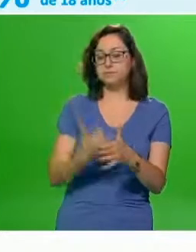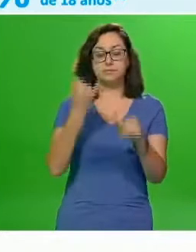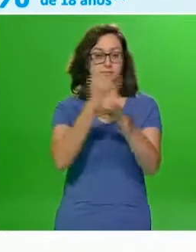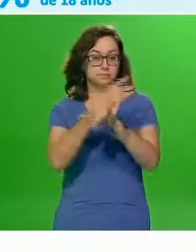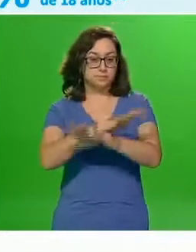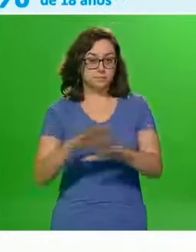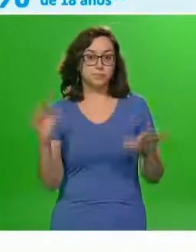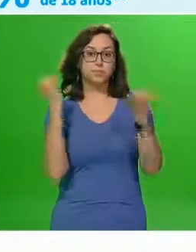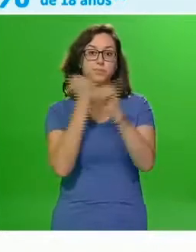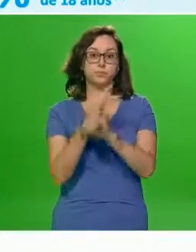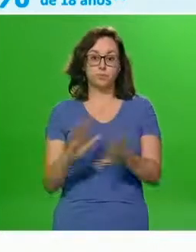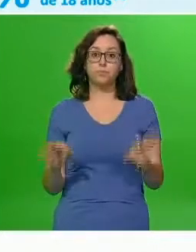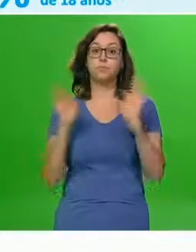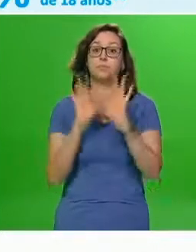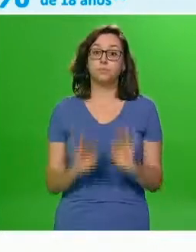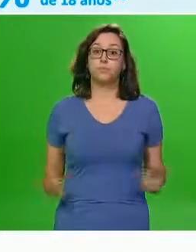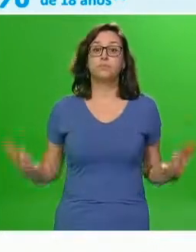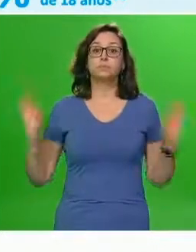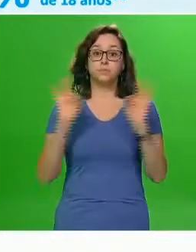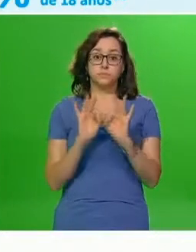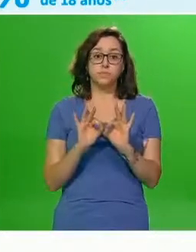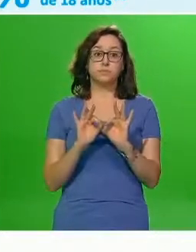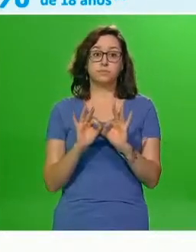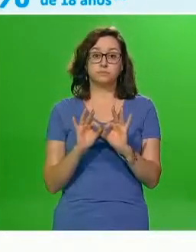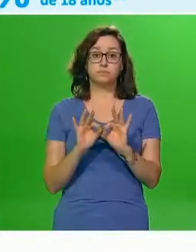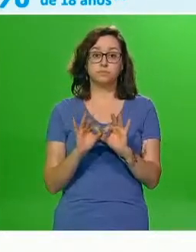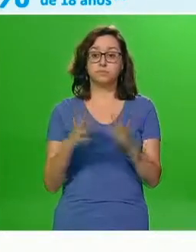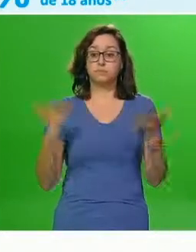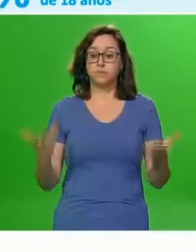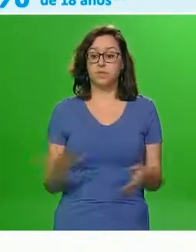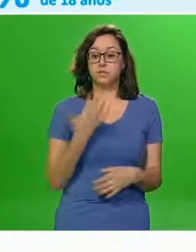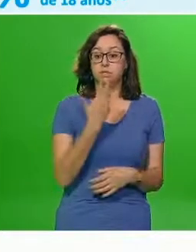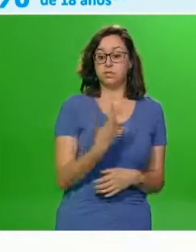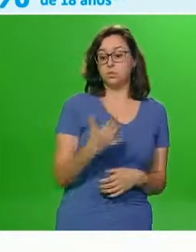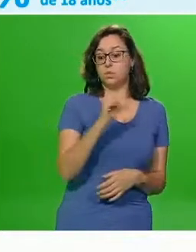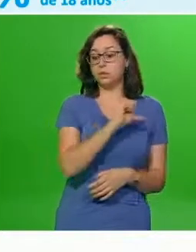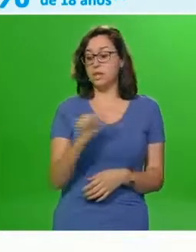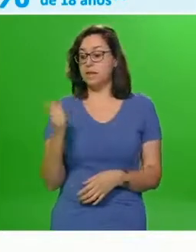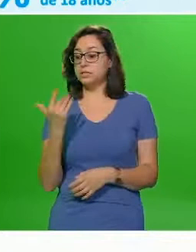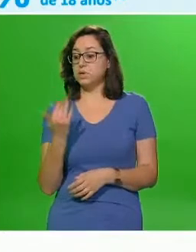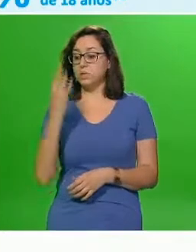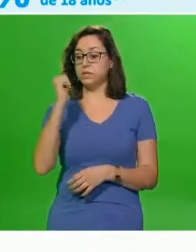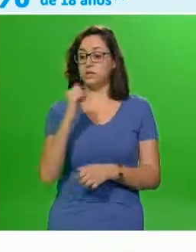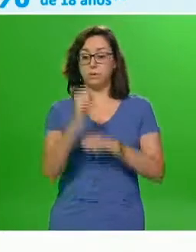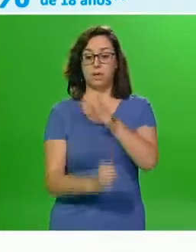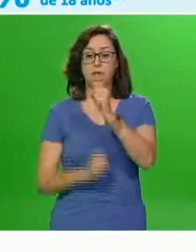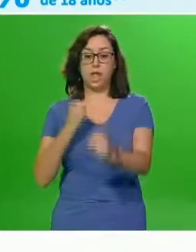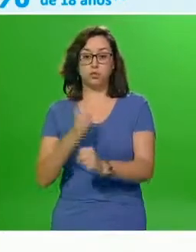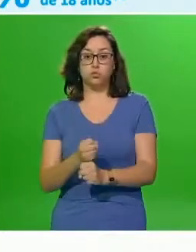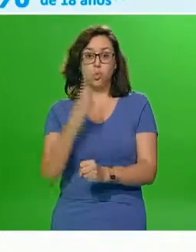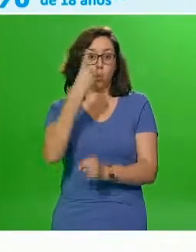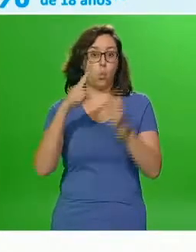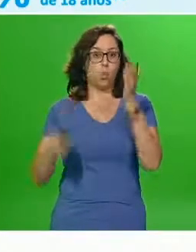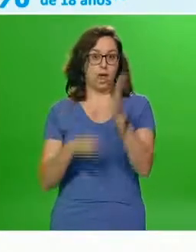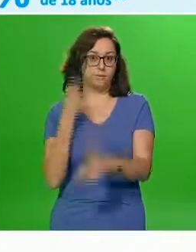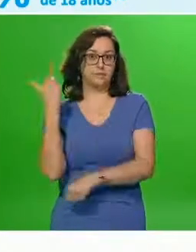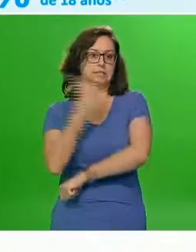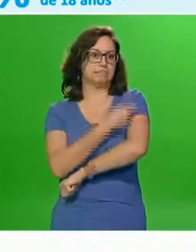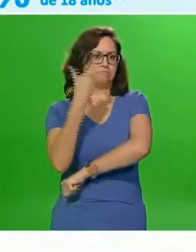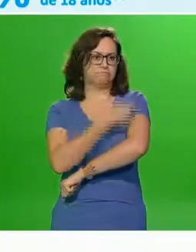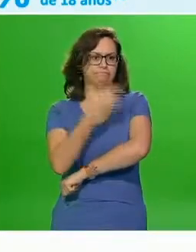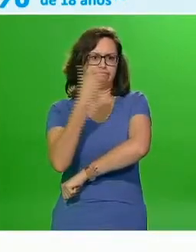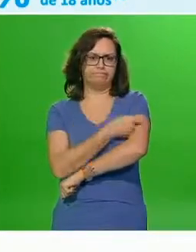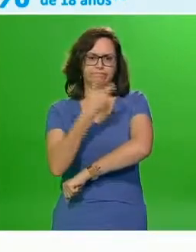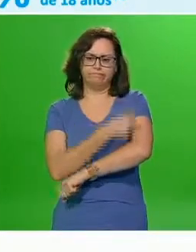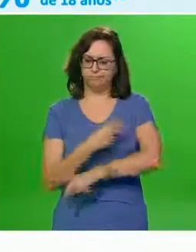importante abarcar la totalidad de la década de 50 a 59 años. Estuvimos vacunando de manera importante